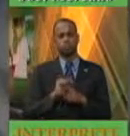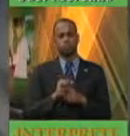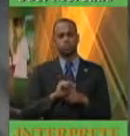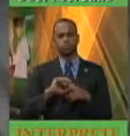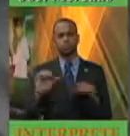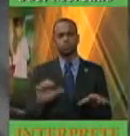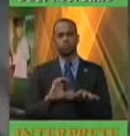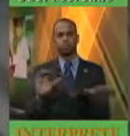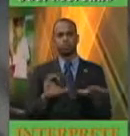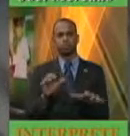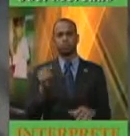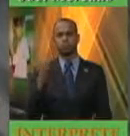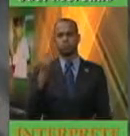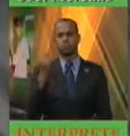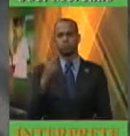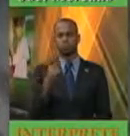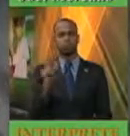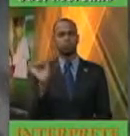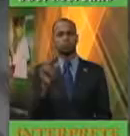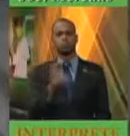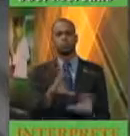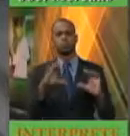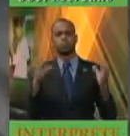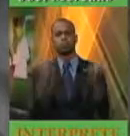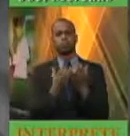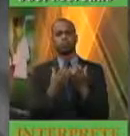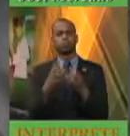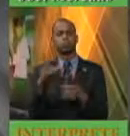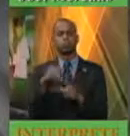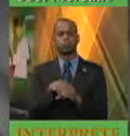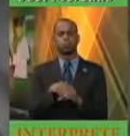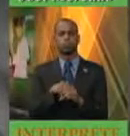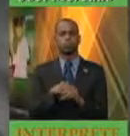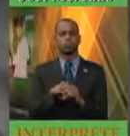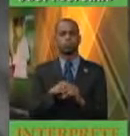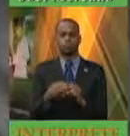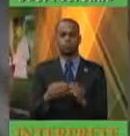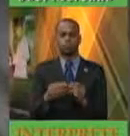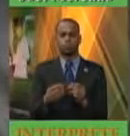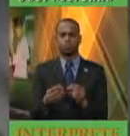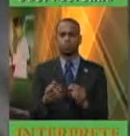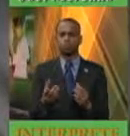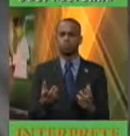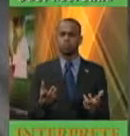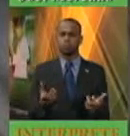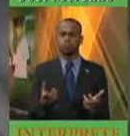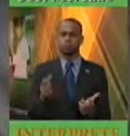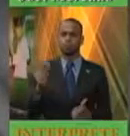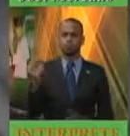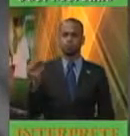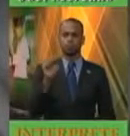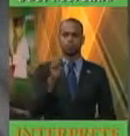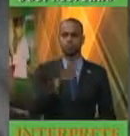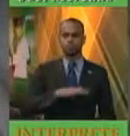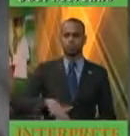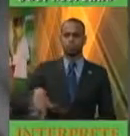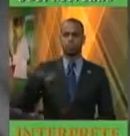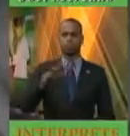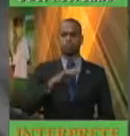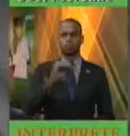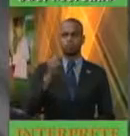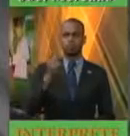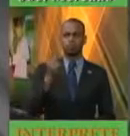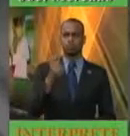dando, por ejemplo, con esos cursos de participación y los diplomados de